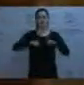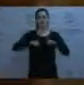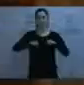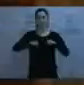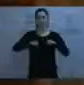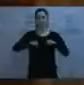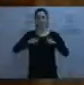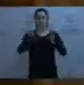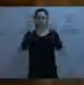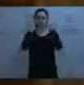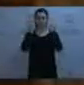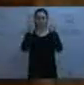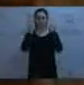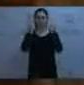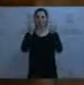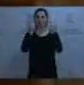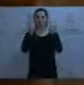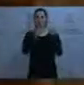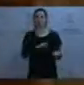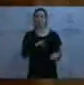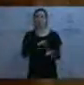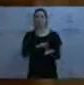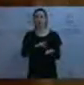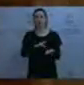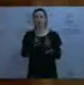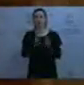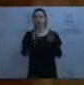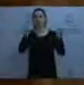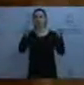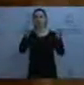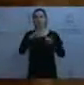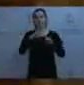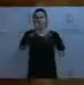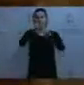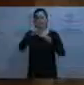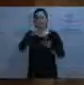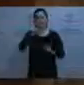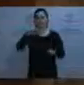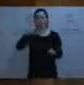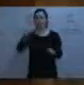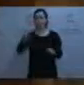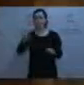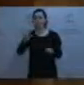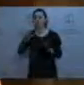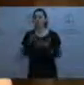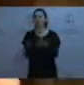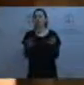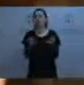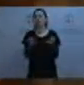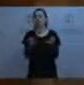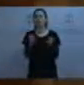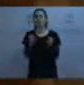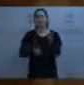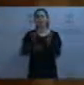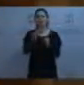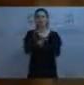tan sumisa en torno a un tema clave de la LOMCE, como es la realización de las reválidas, nos